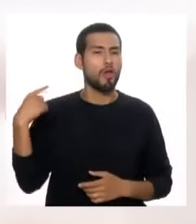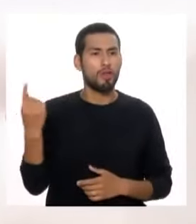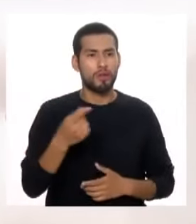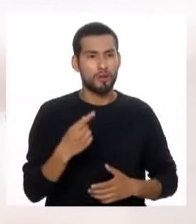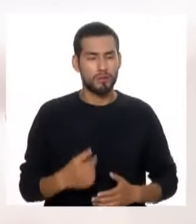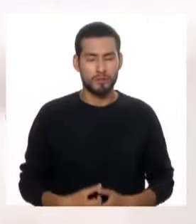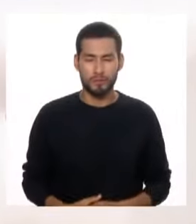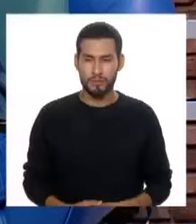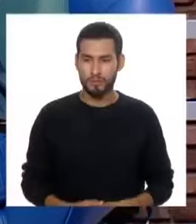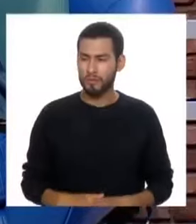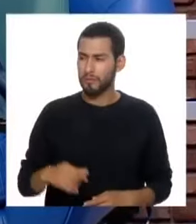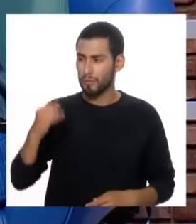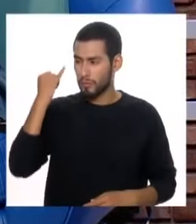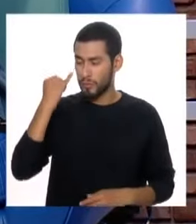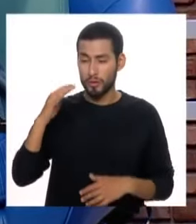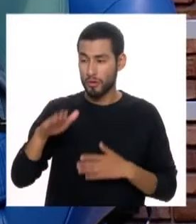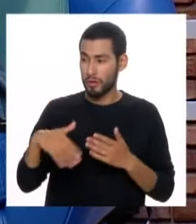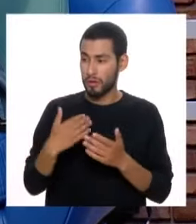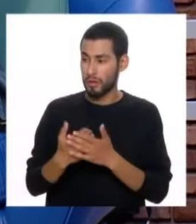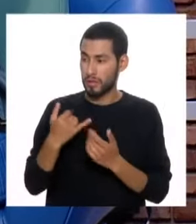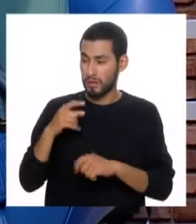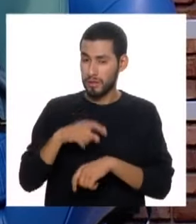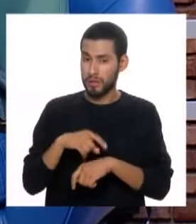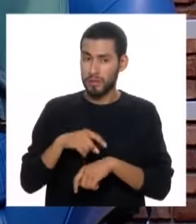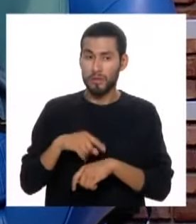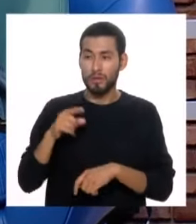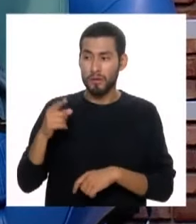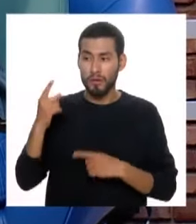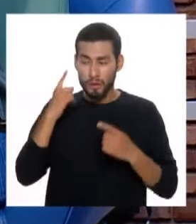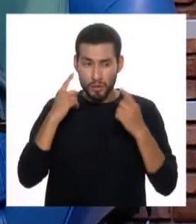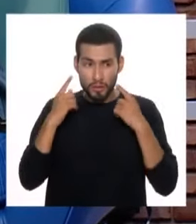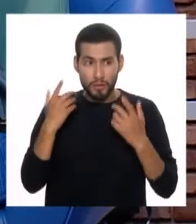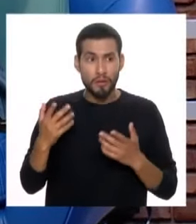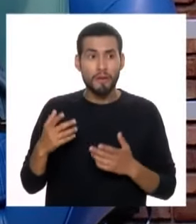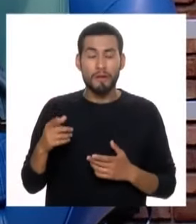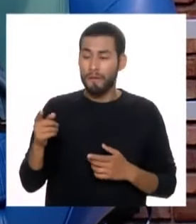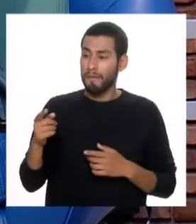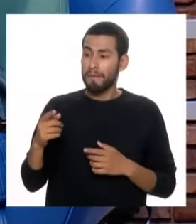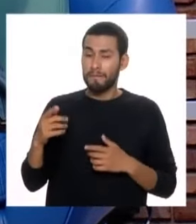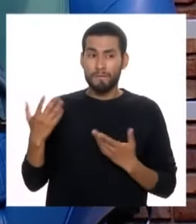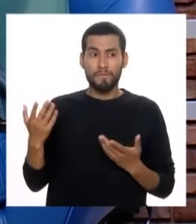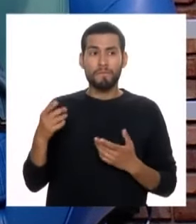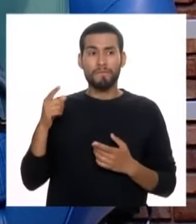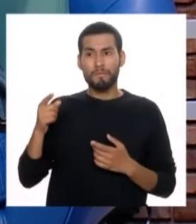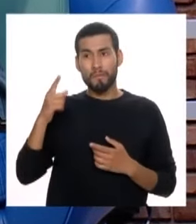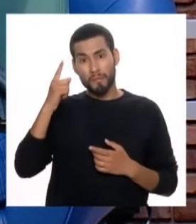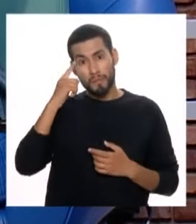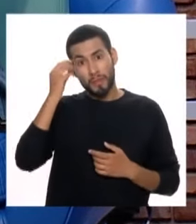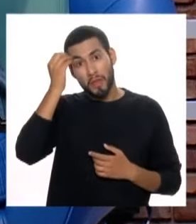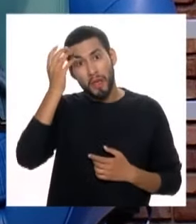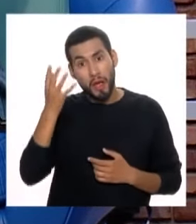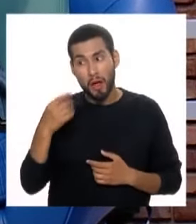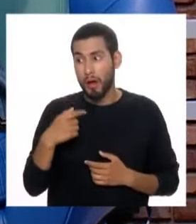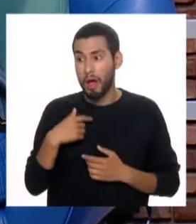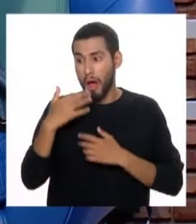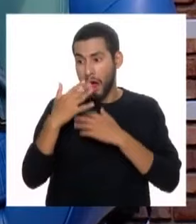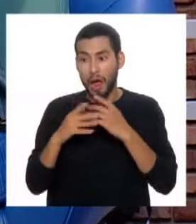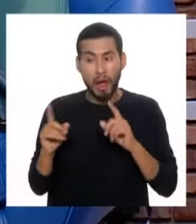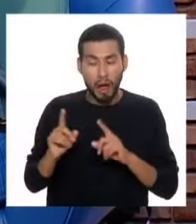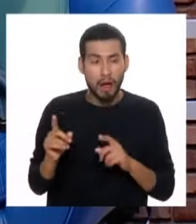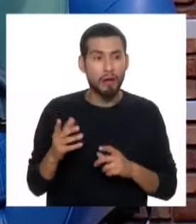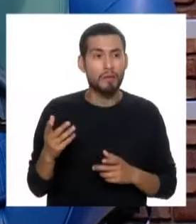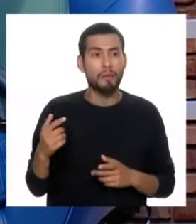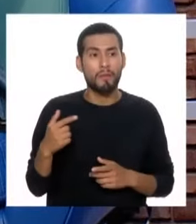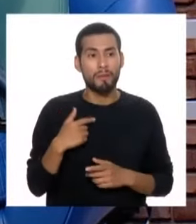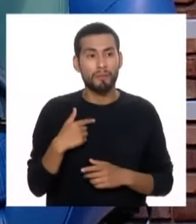y me imagino que en todo este tiempo lo que escuchamos, ¿no?, en lo cotidiano son los mitos, ¿no? No puedo donar, me